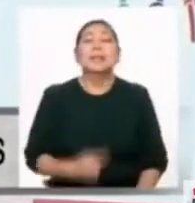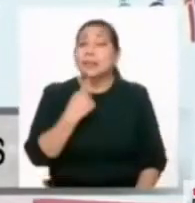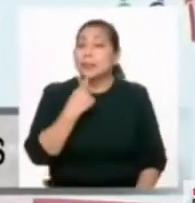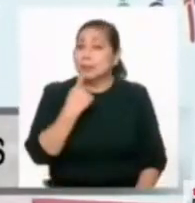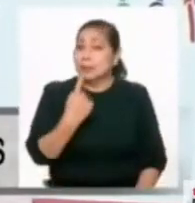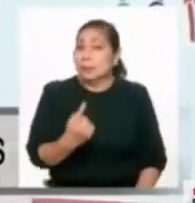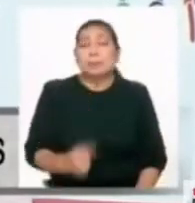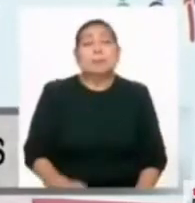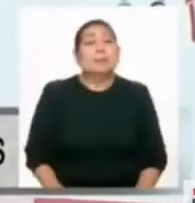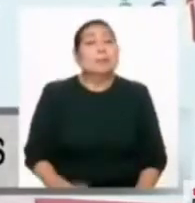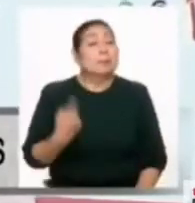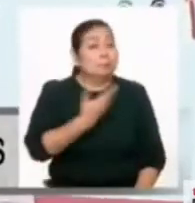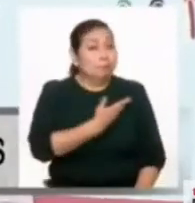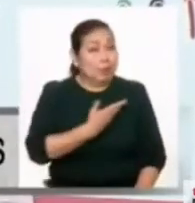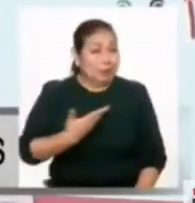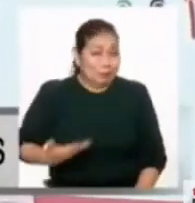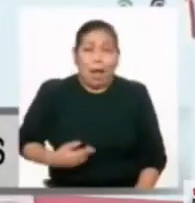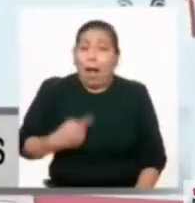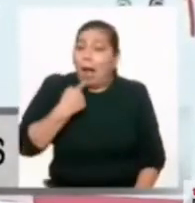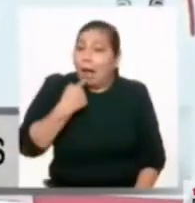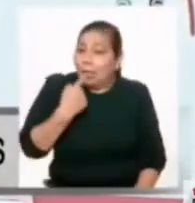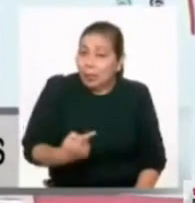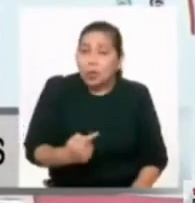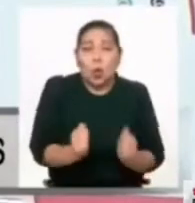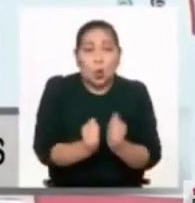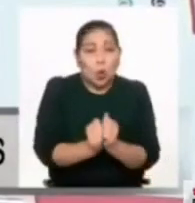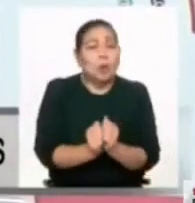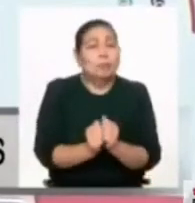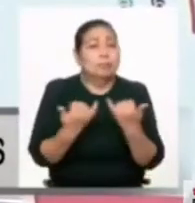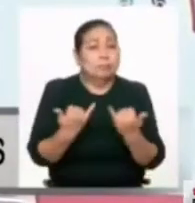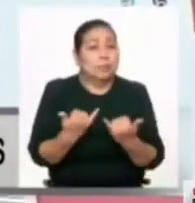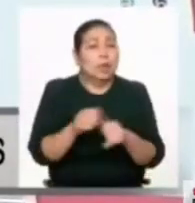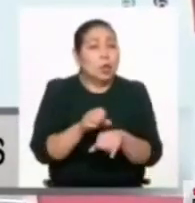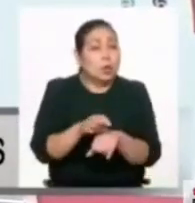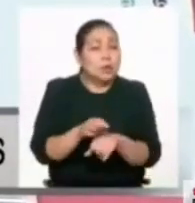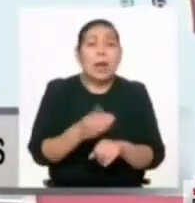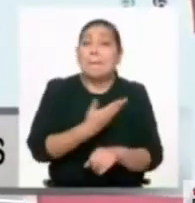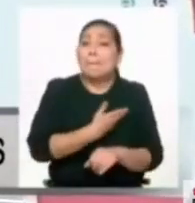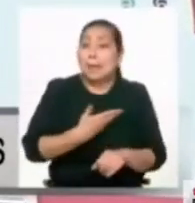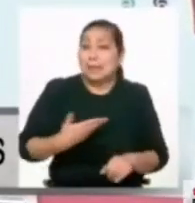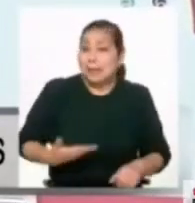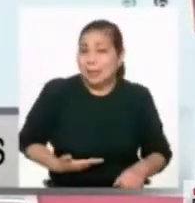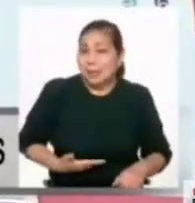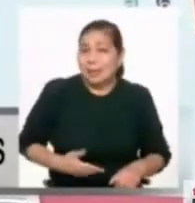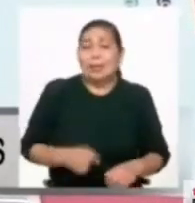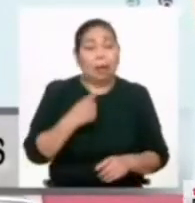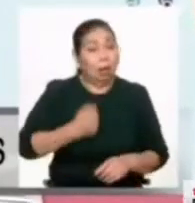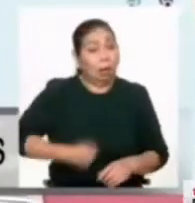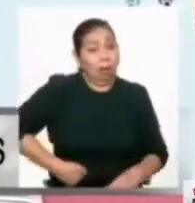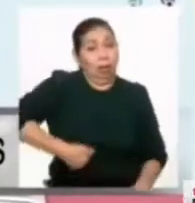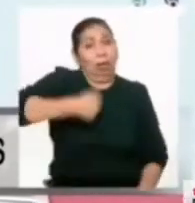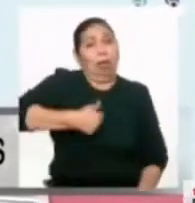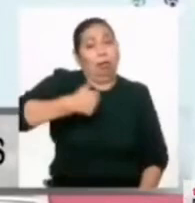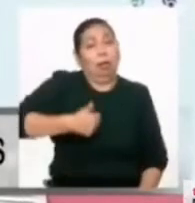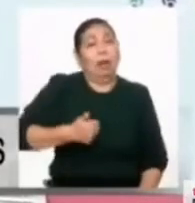lo ha dispuesto el presidente de la República conjuntamente con el Consejo. El presidente de la República es el jefe